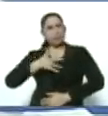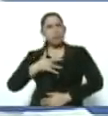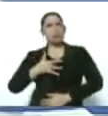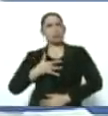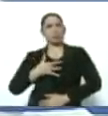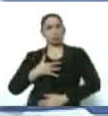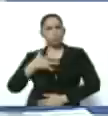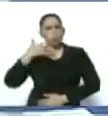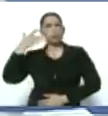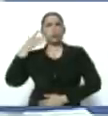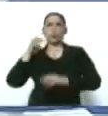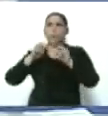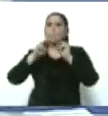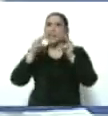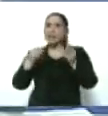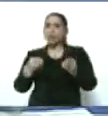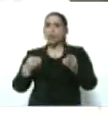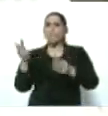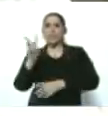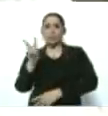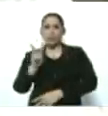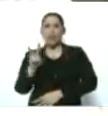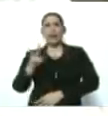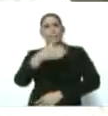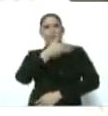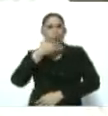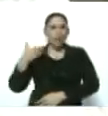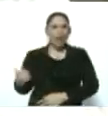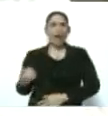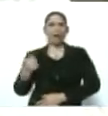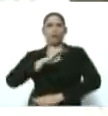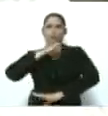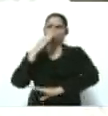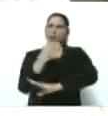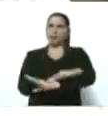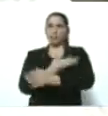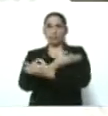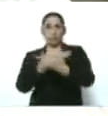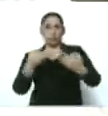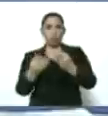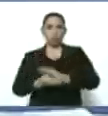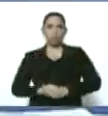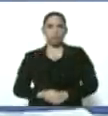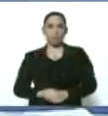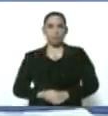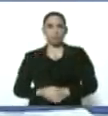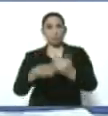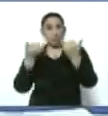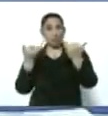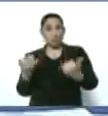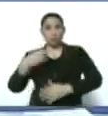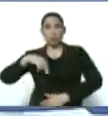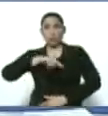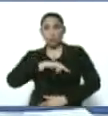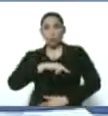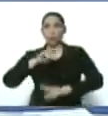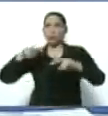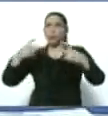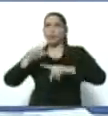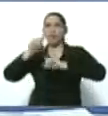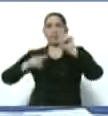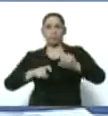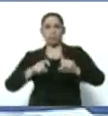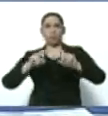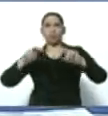método. Que hay que seguirlo mejorando, perfeccionando, radicalizando. Ahora estamos en una nueva encuesta, ahí tenemos los